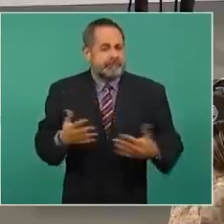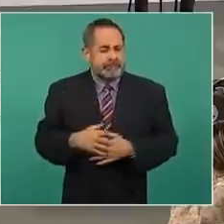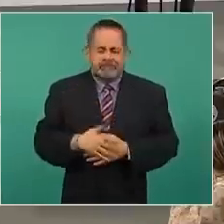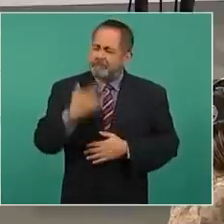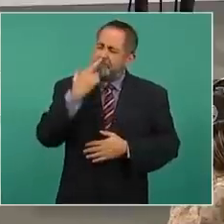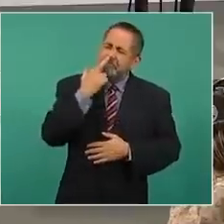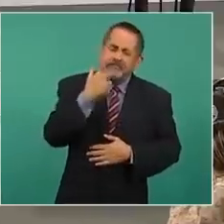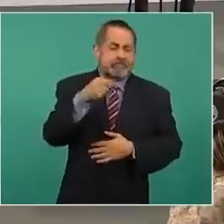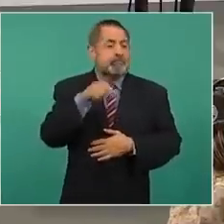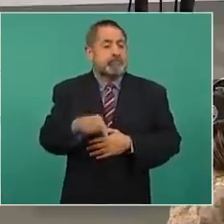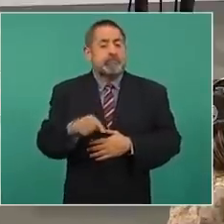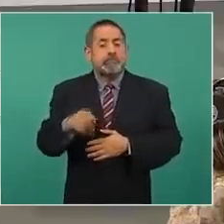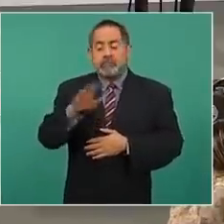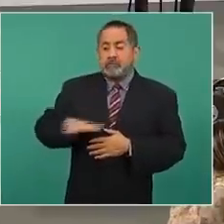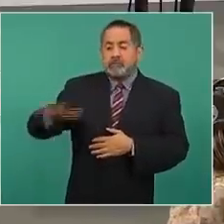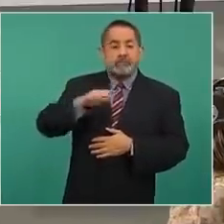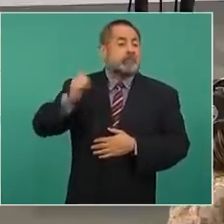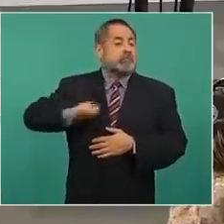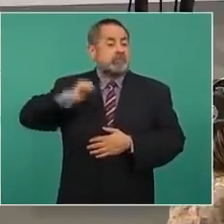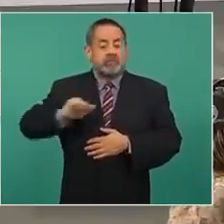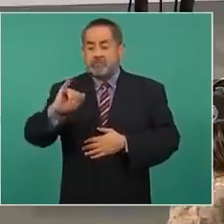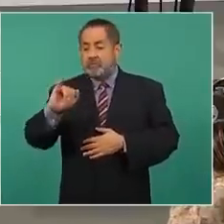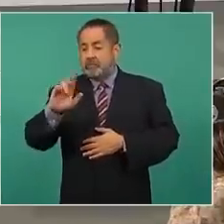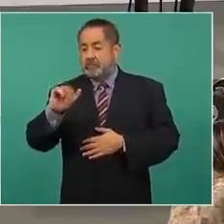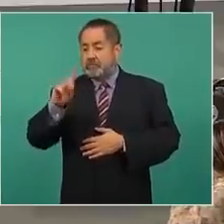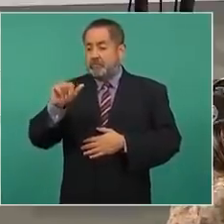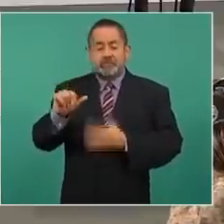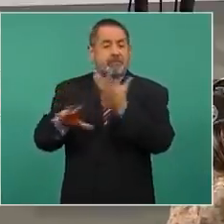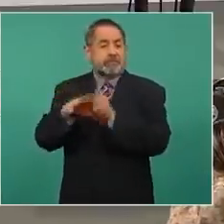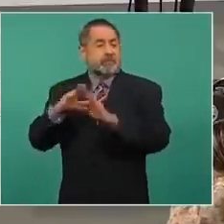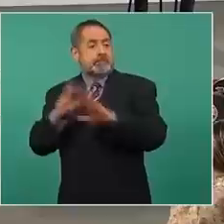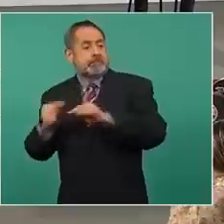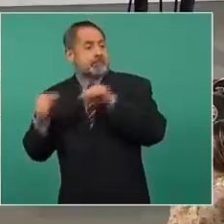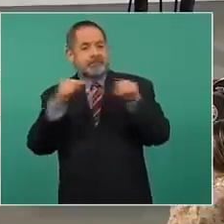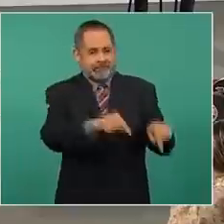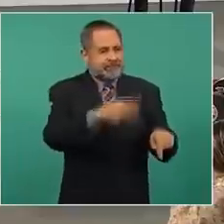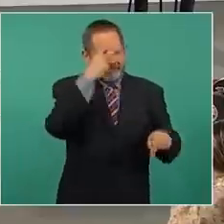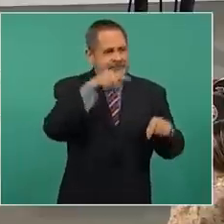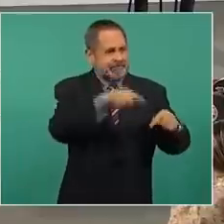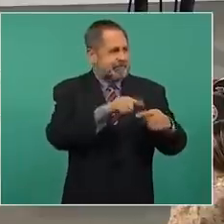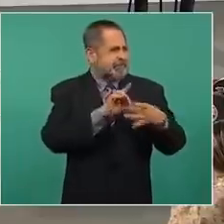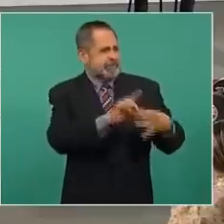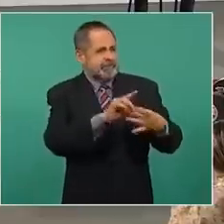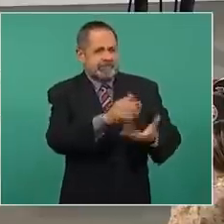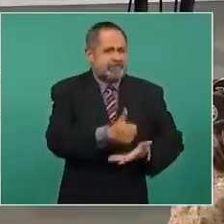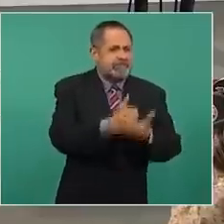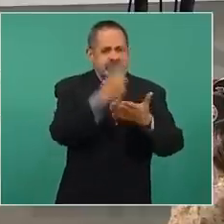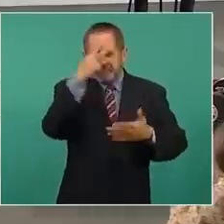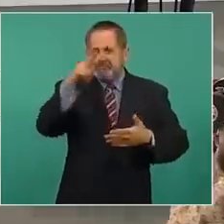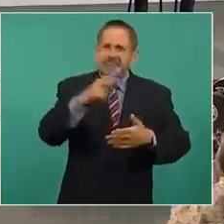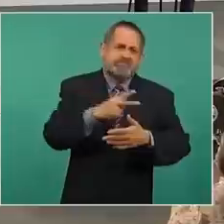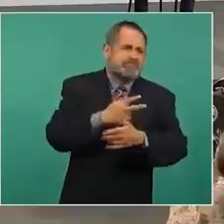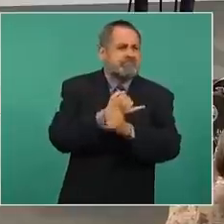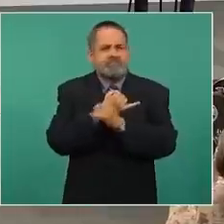ejemplo que los migrantes irlandeses que l papel importante en asegurar al México libre y